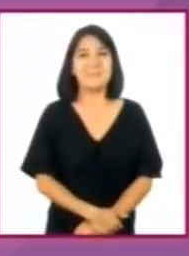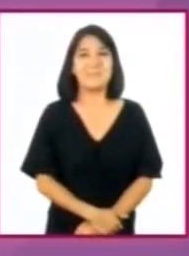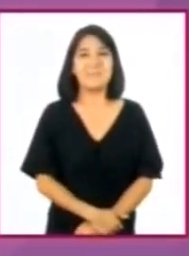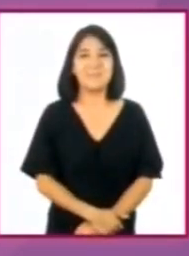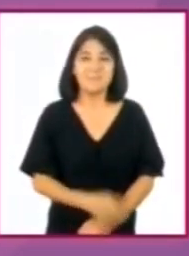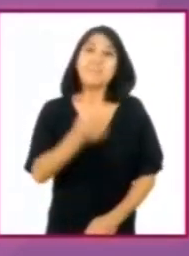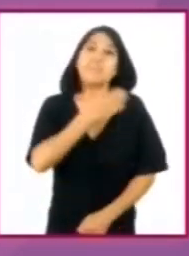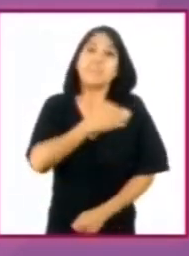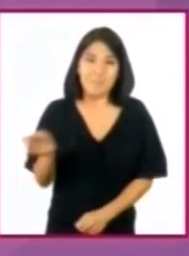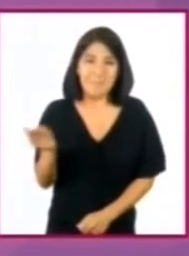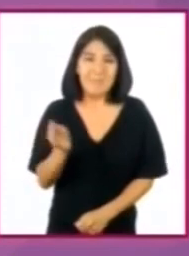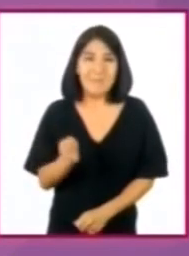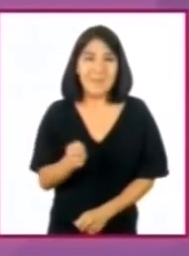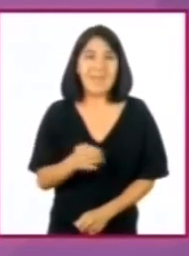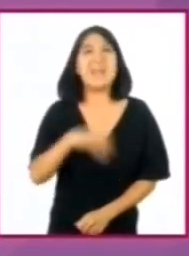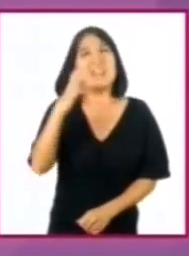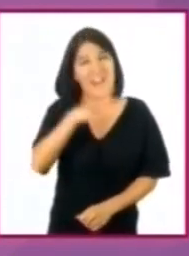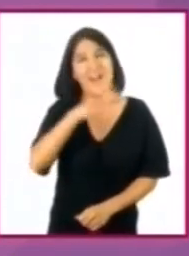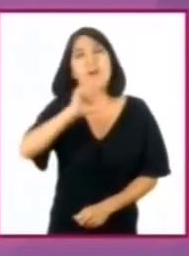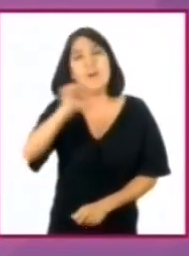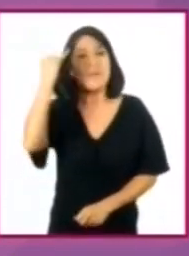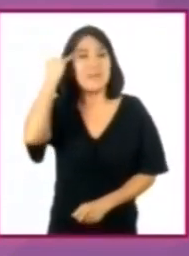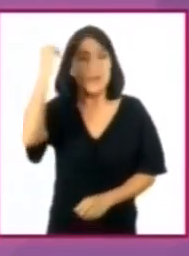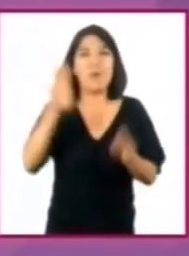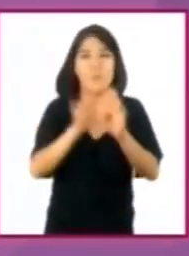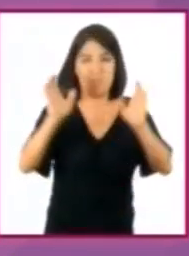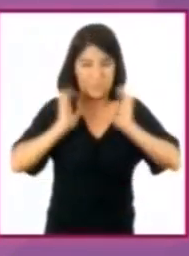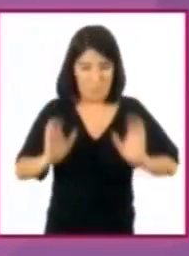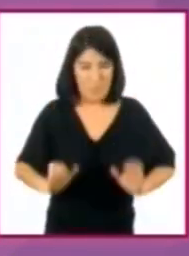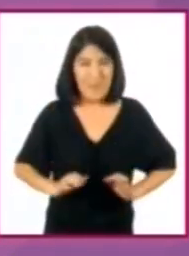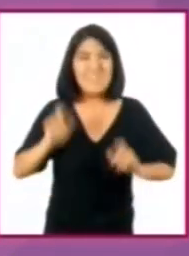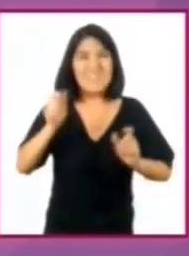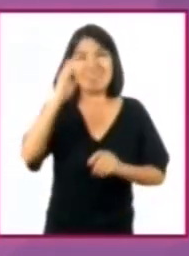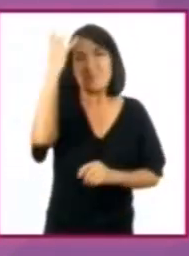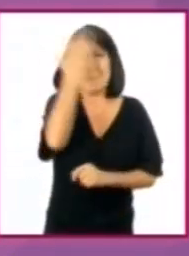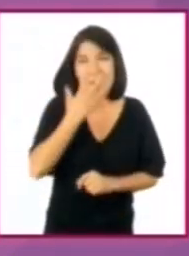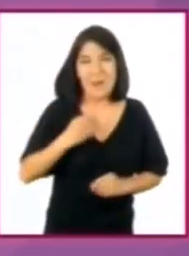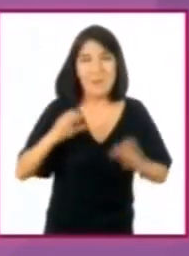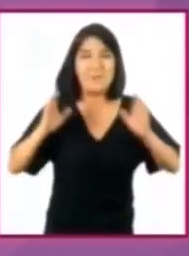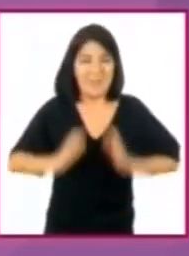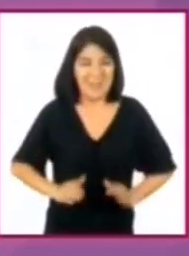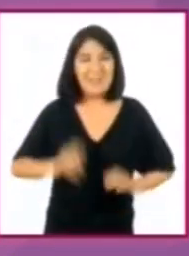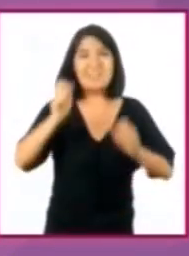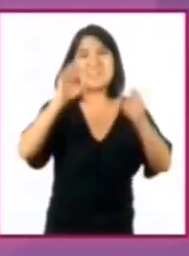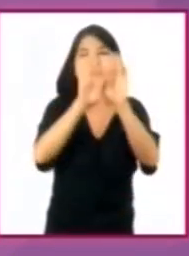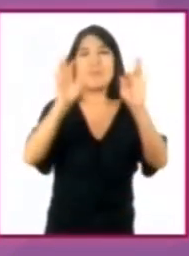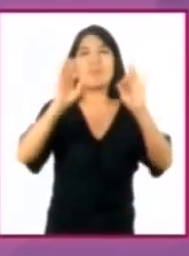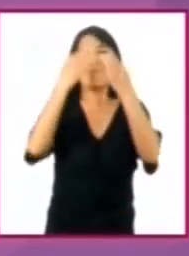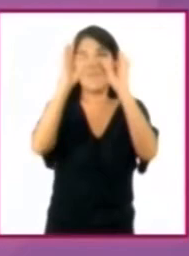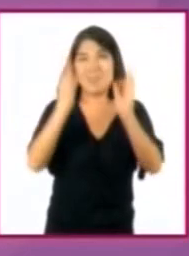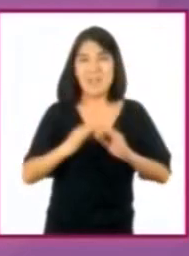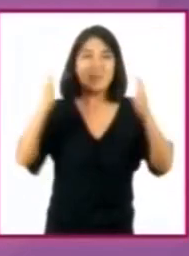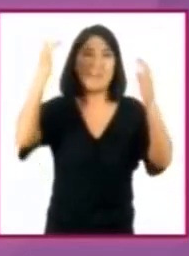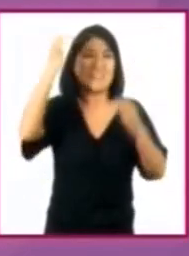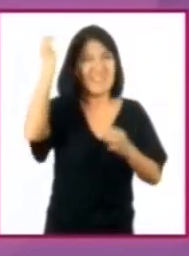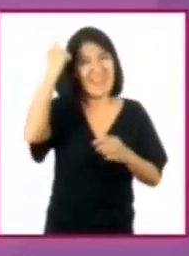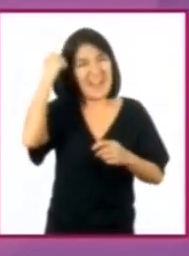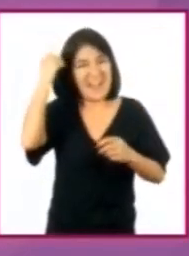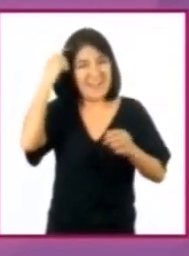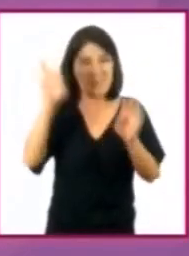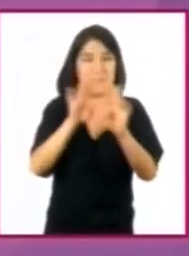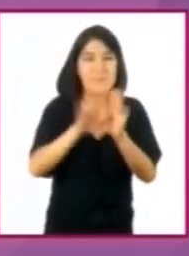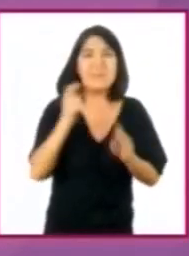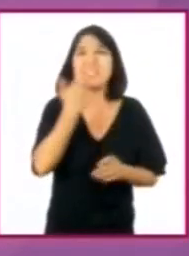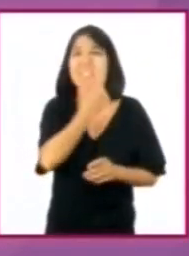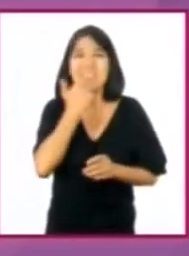Y bueno, además de tener una idea de la belleza corporal muy particular, donde modificar la forma de sus cráneos y pintar sus dientes de negro